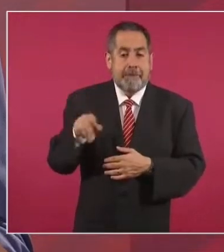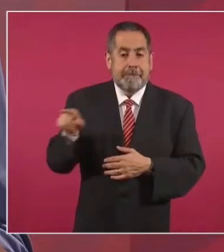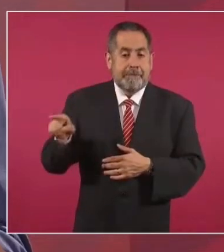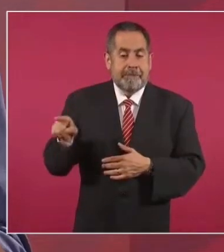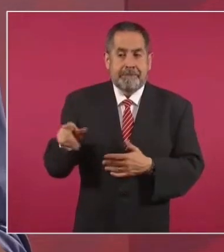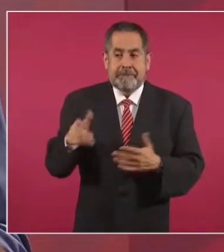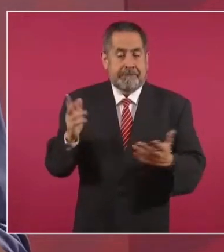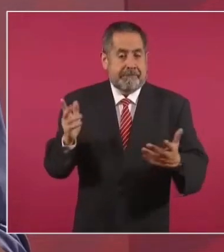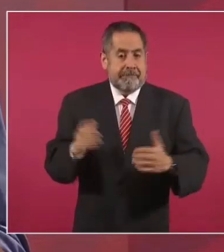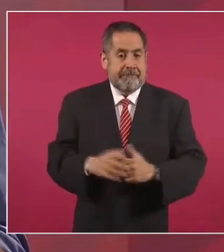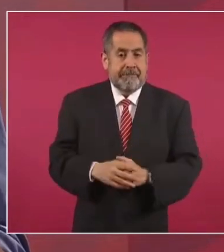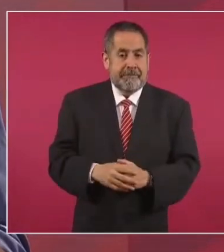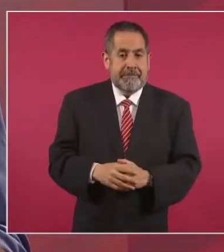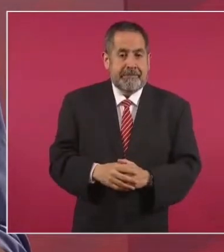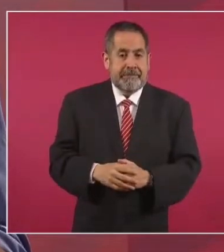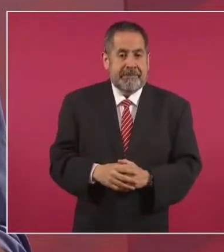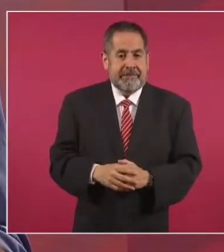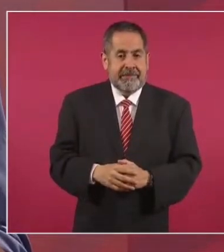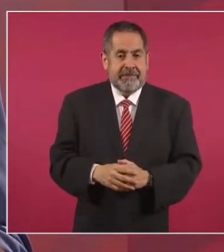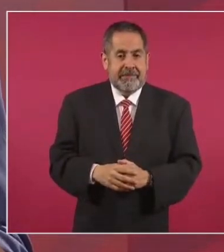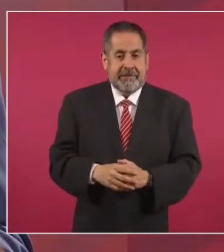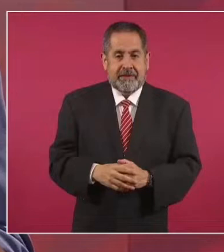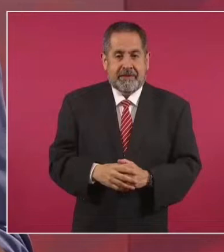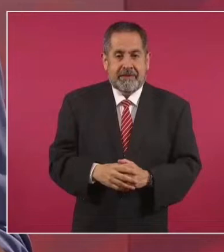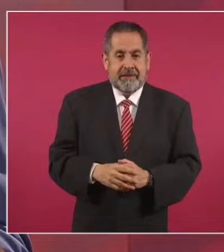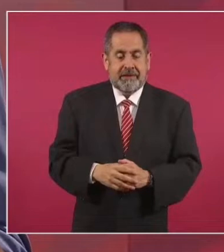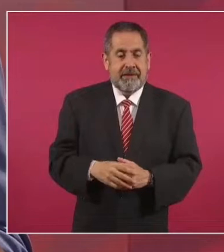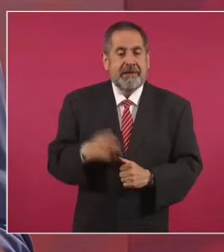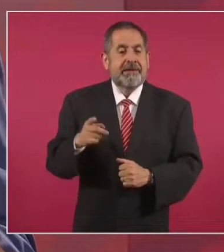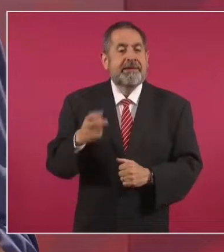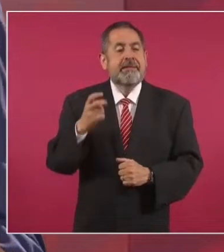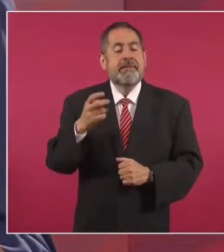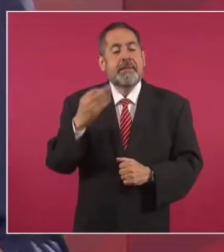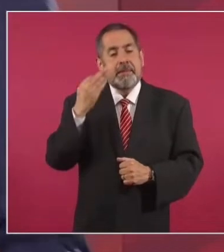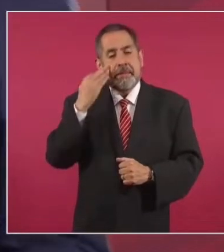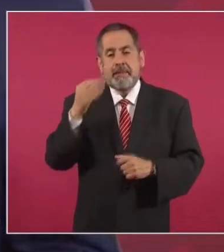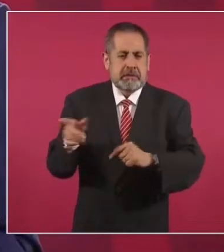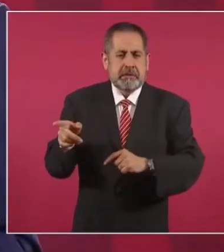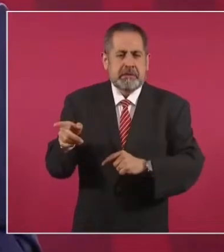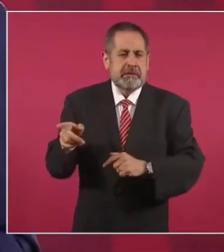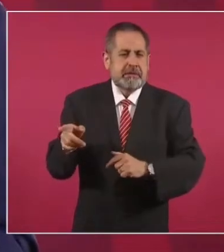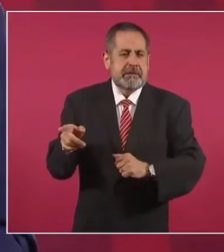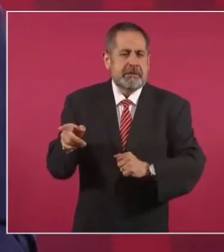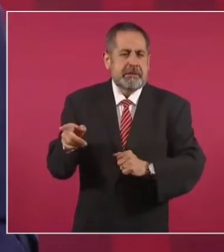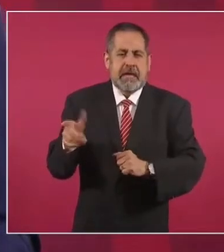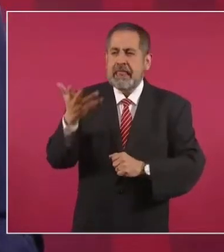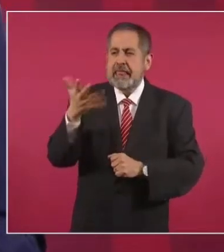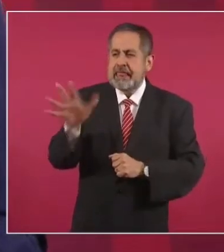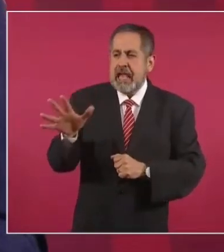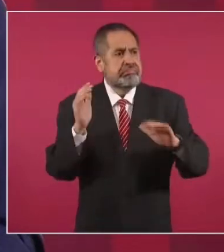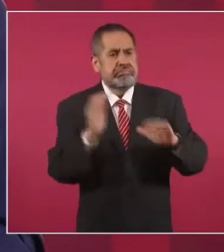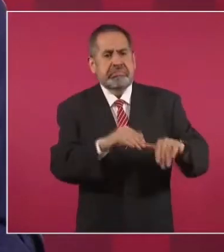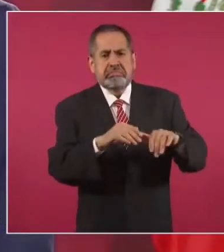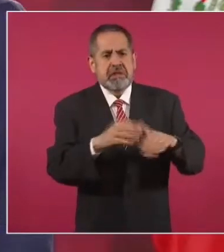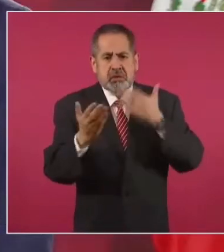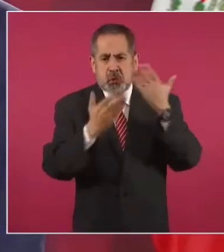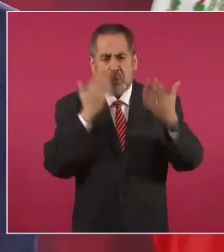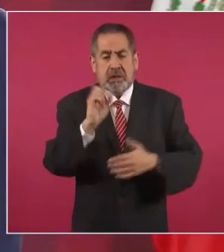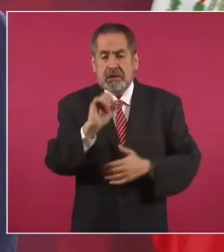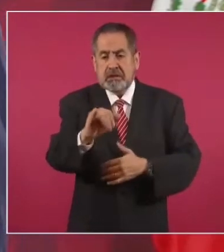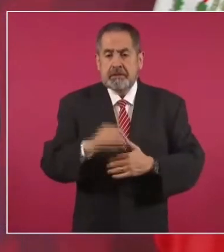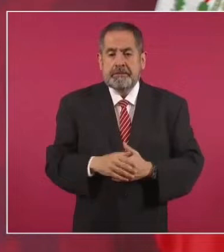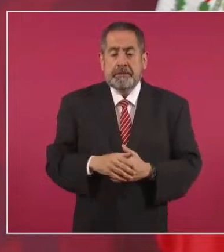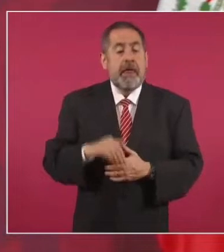Pero en ese entonces, de cada 10 ingresaban 9, y en el